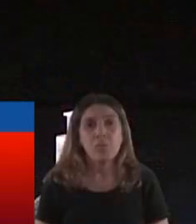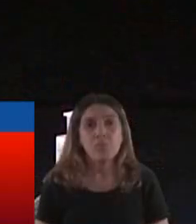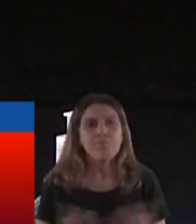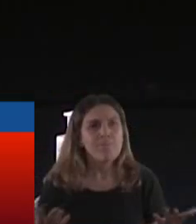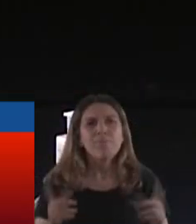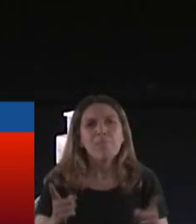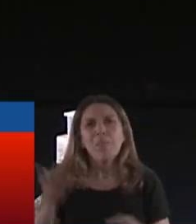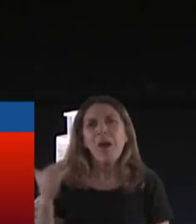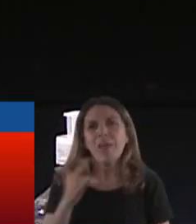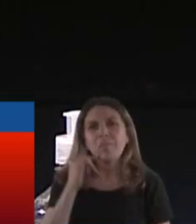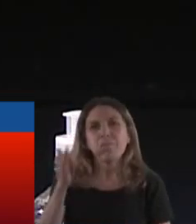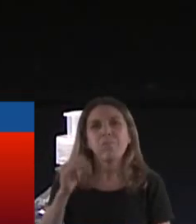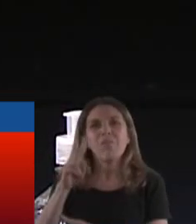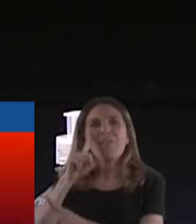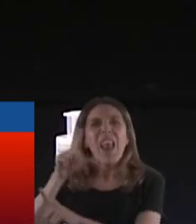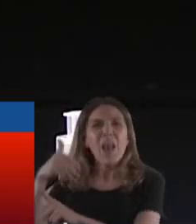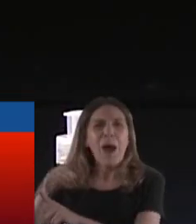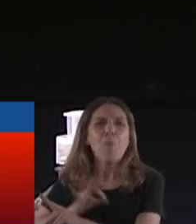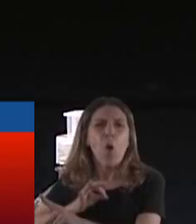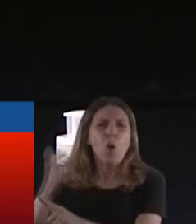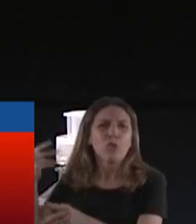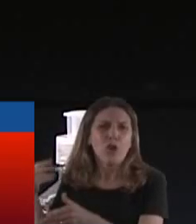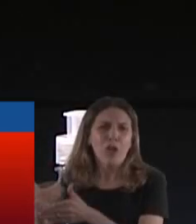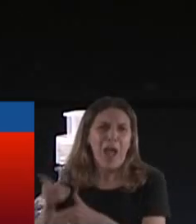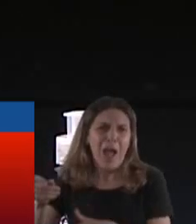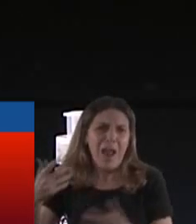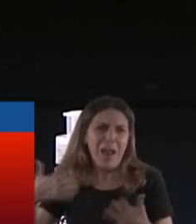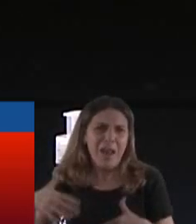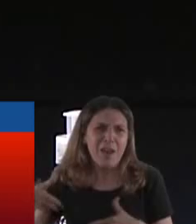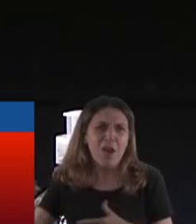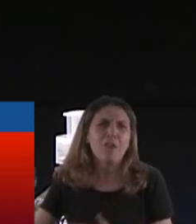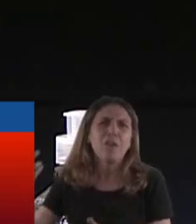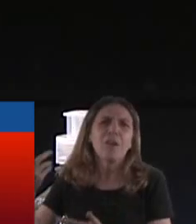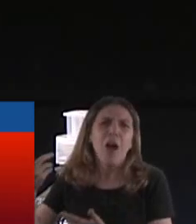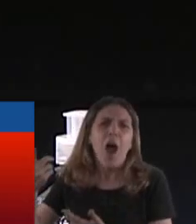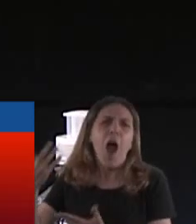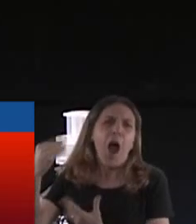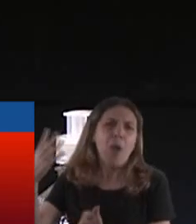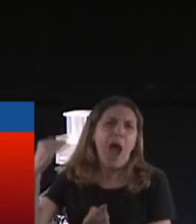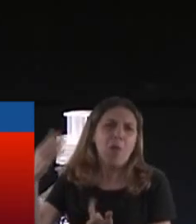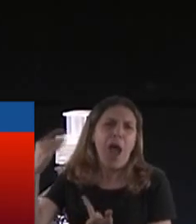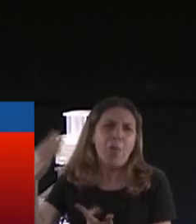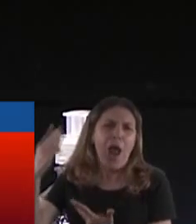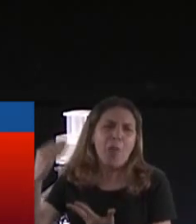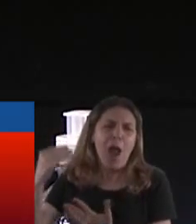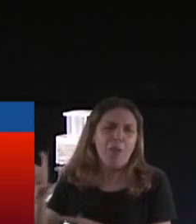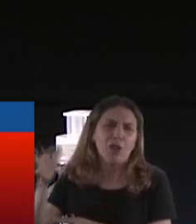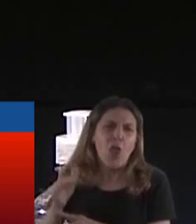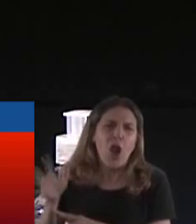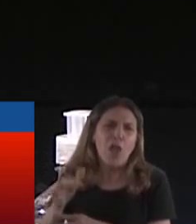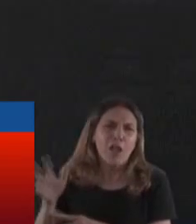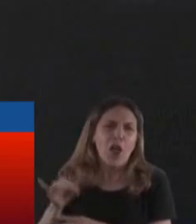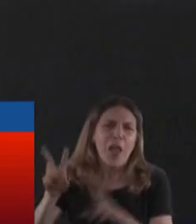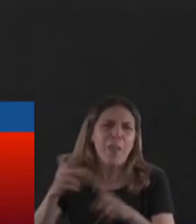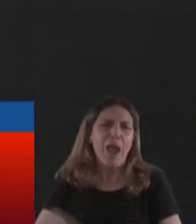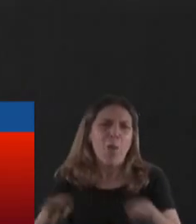como decía antes, Vilma durante muchos años me picó la cabeza, tac, tac, tac, tac, tac, todos los días, con el tema de la